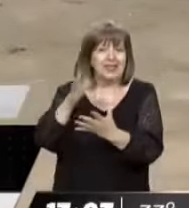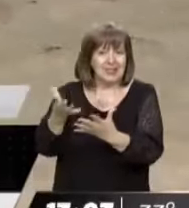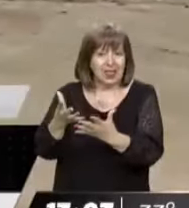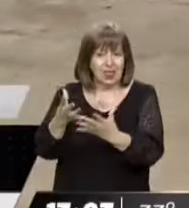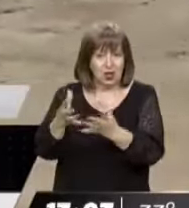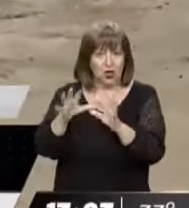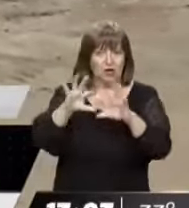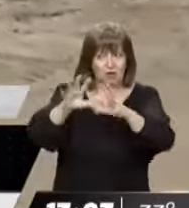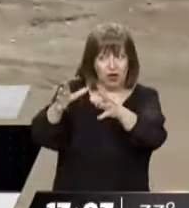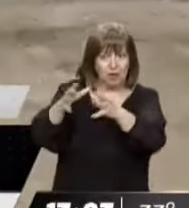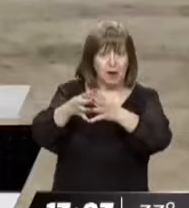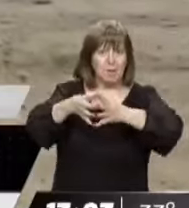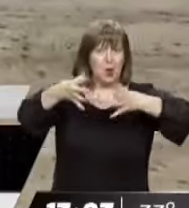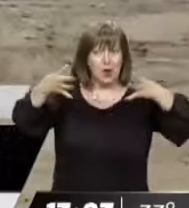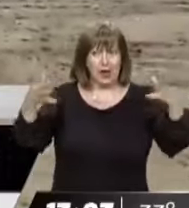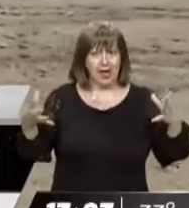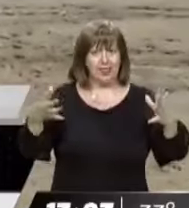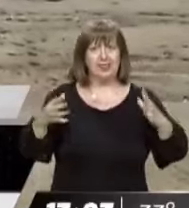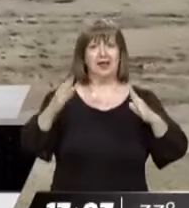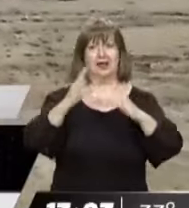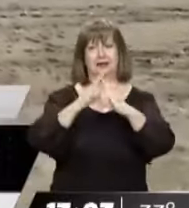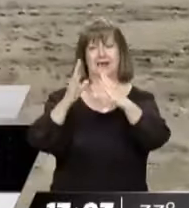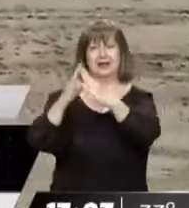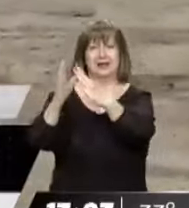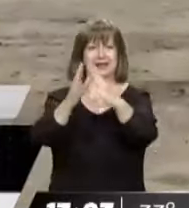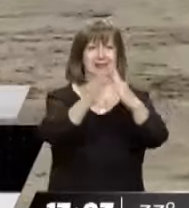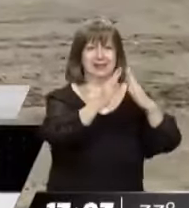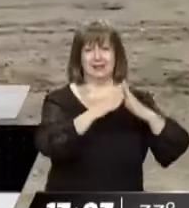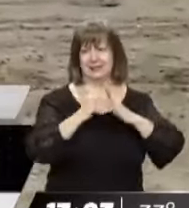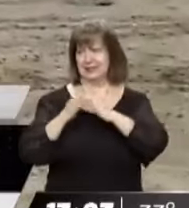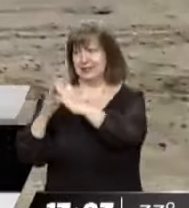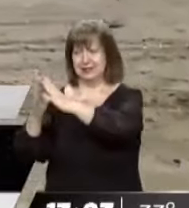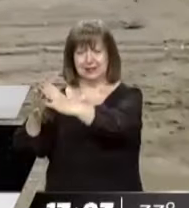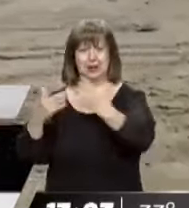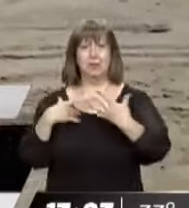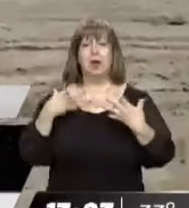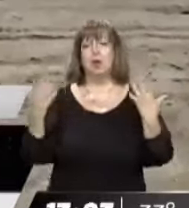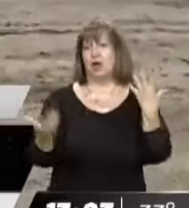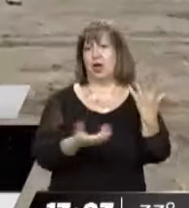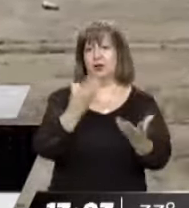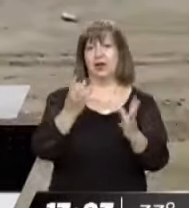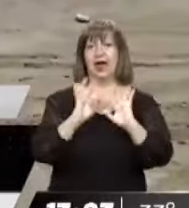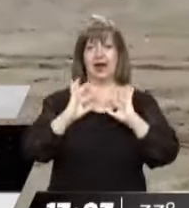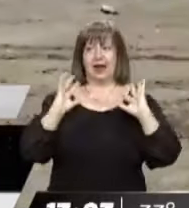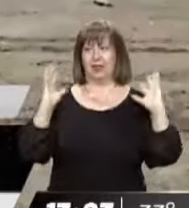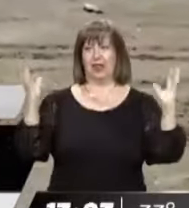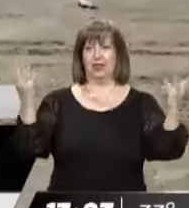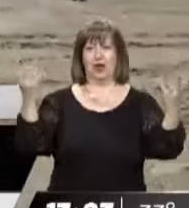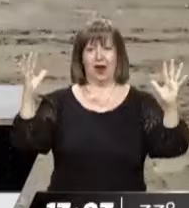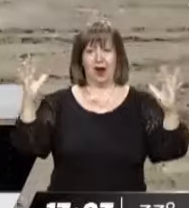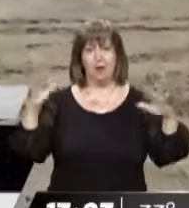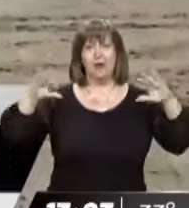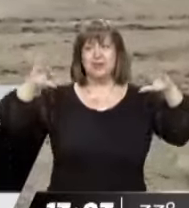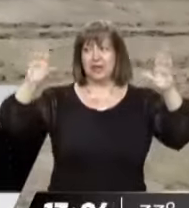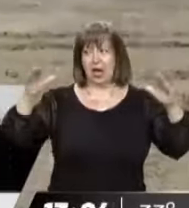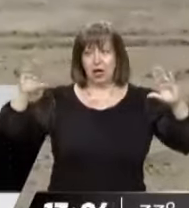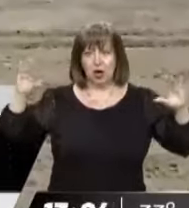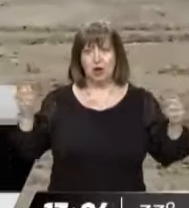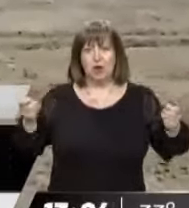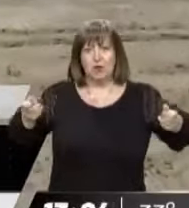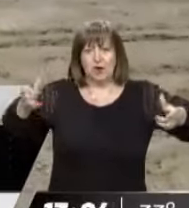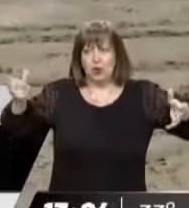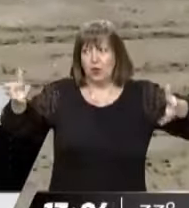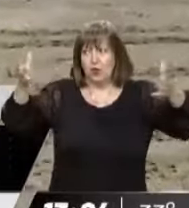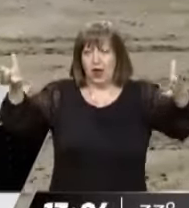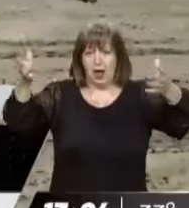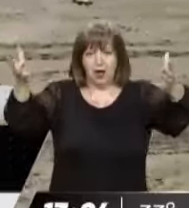la segunda parte después del incendio es la limpieza, que es la primera etapa de la reconstrucción. Entonces estás viendo las máquinas que